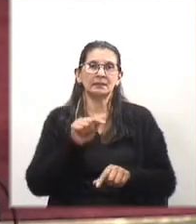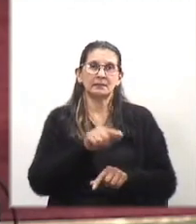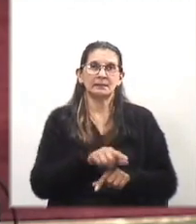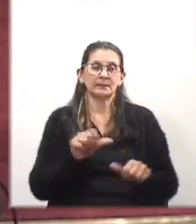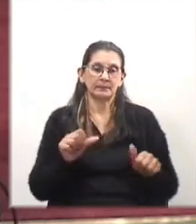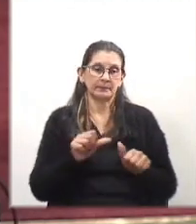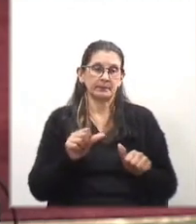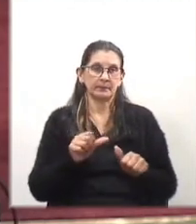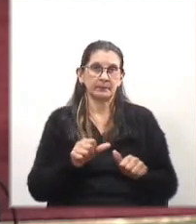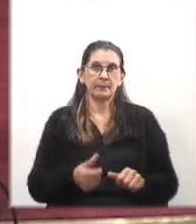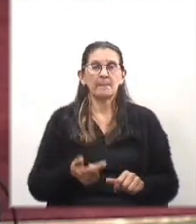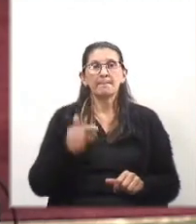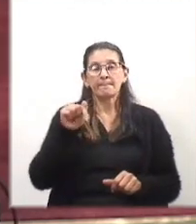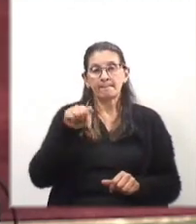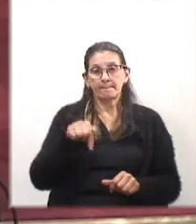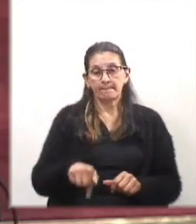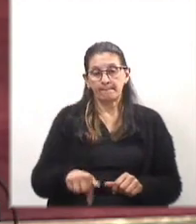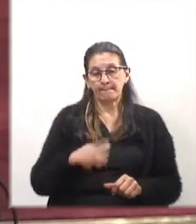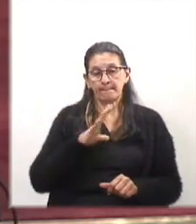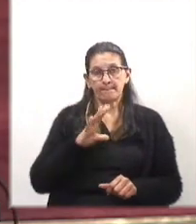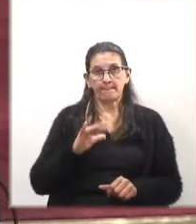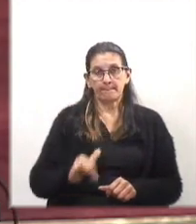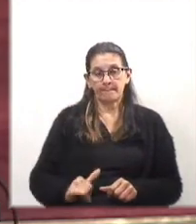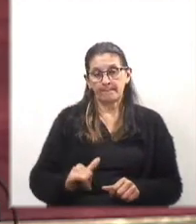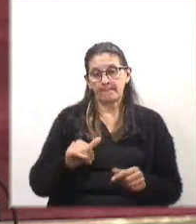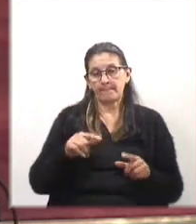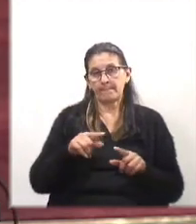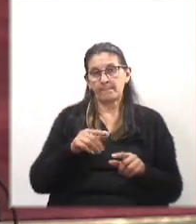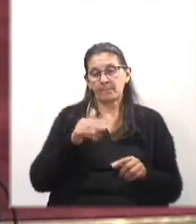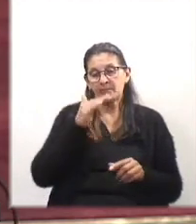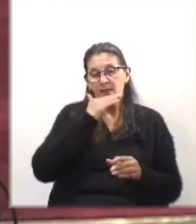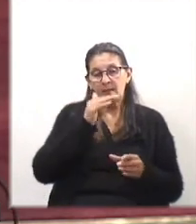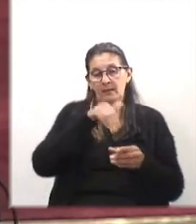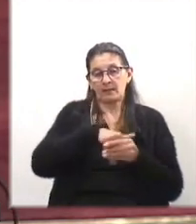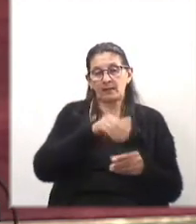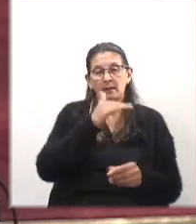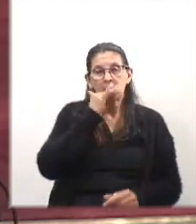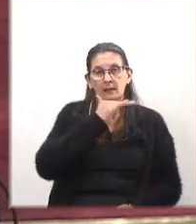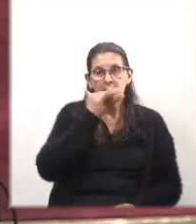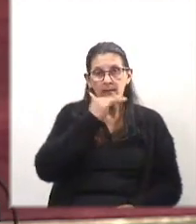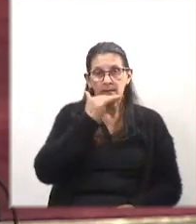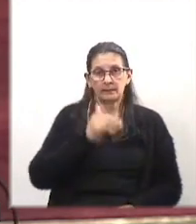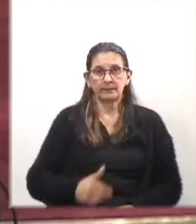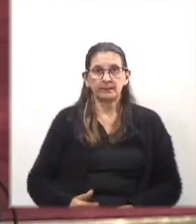los directores que hoy están al frente de la caja.